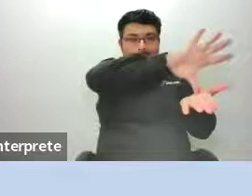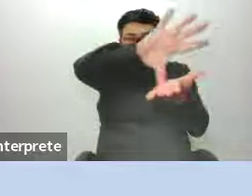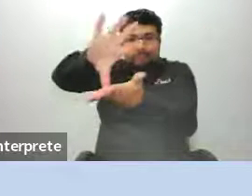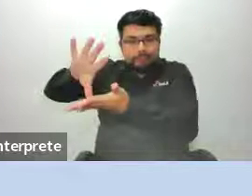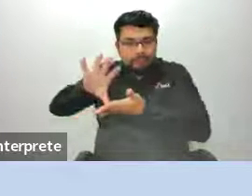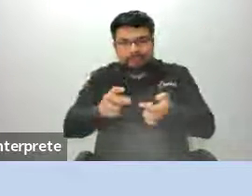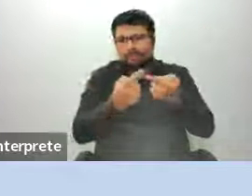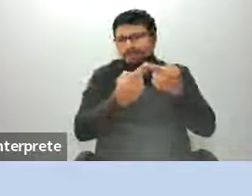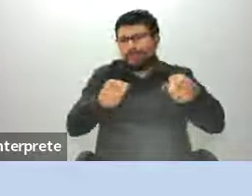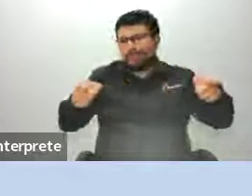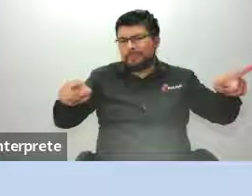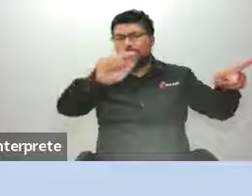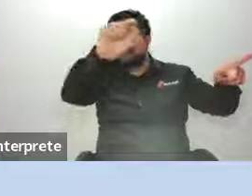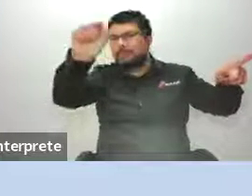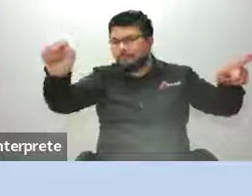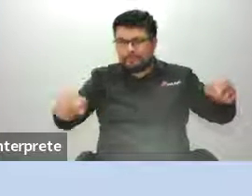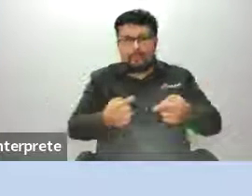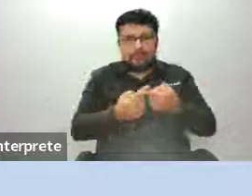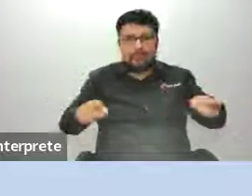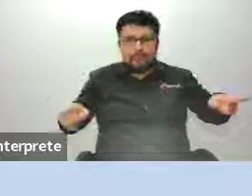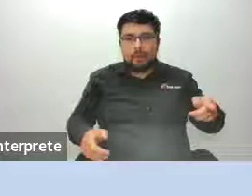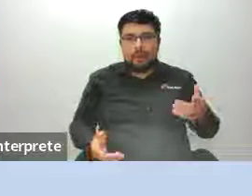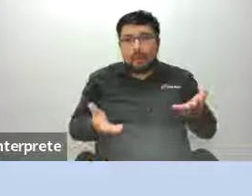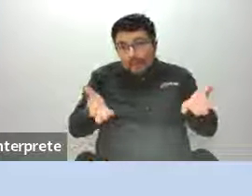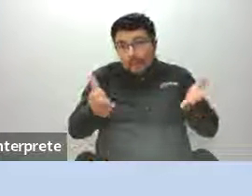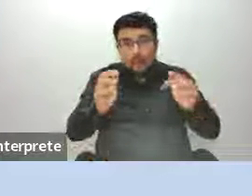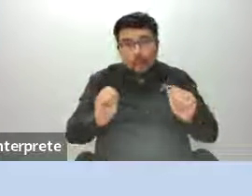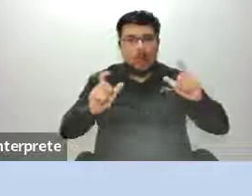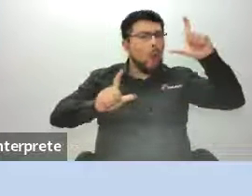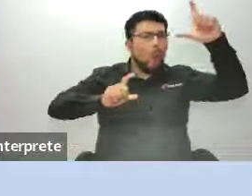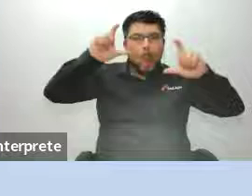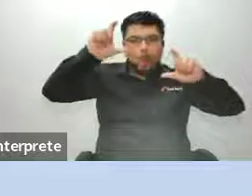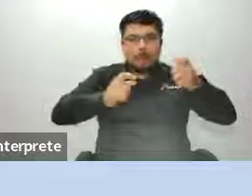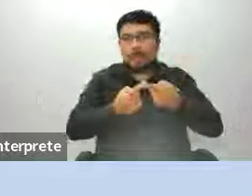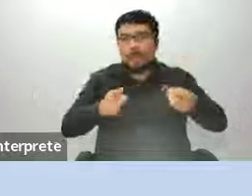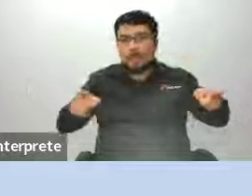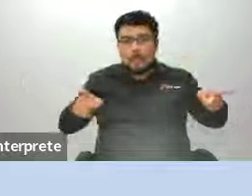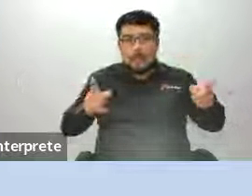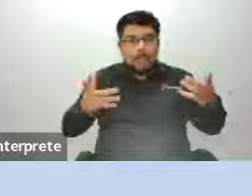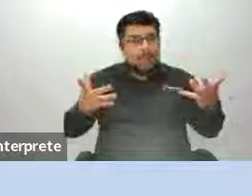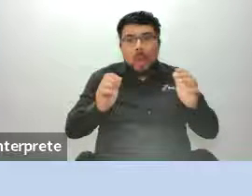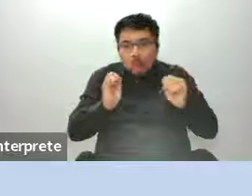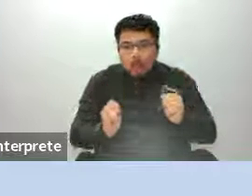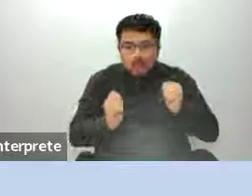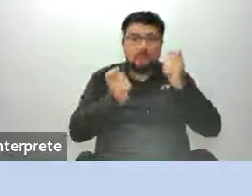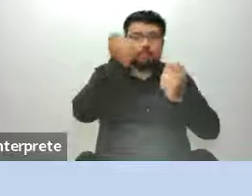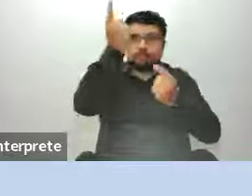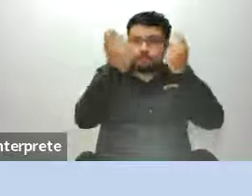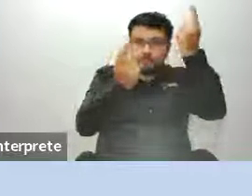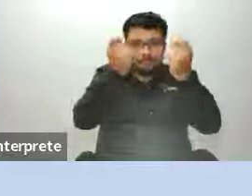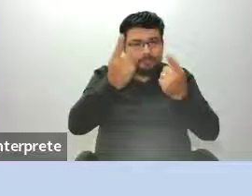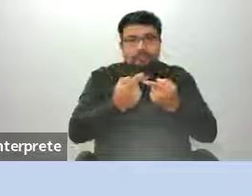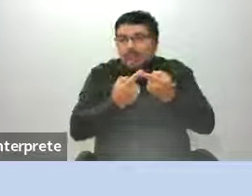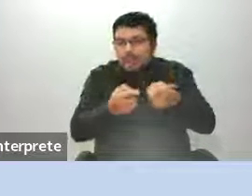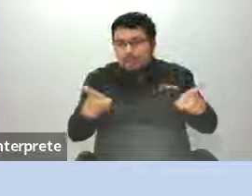y tienen distintas posibilidades de expresión, posibilidades de comprensión y también de ir creando, ¿no es